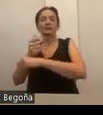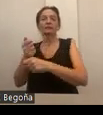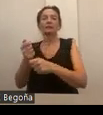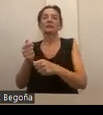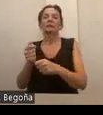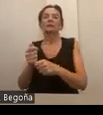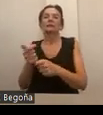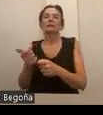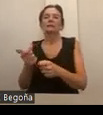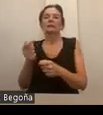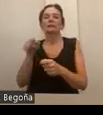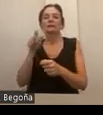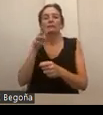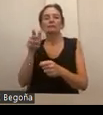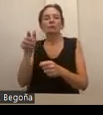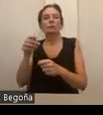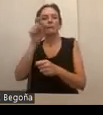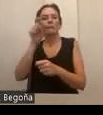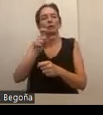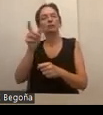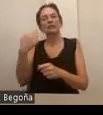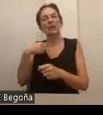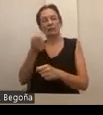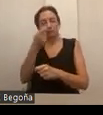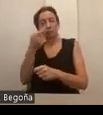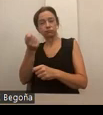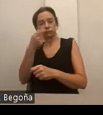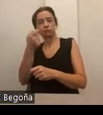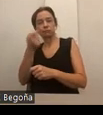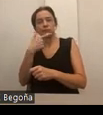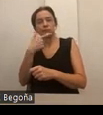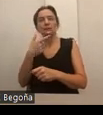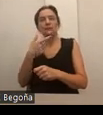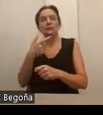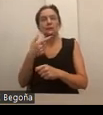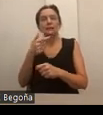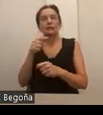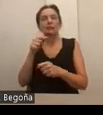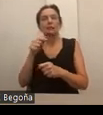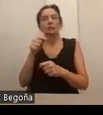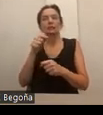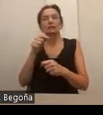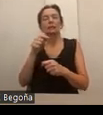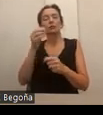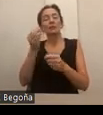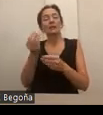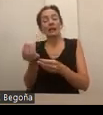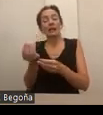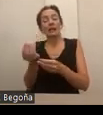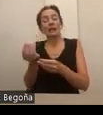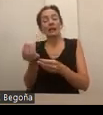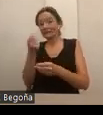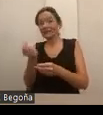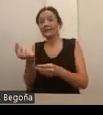tienen diabetes, están tomando antidiabéticos orales, los que son más adecuados, pues añadiendo el gel de aloe vera